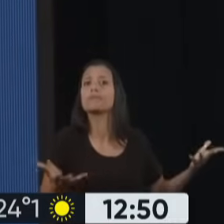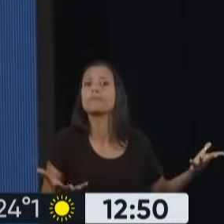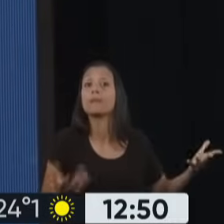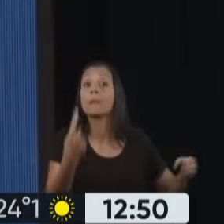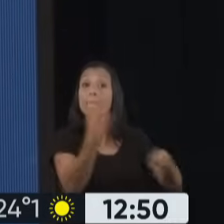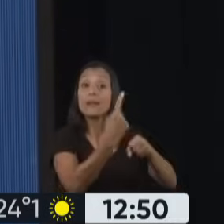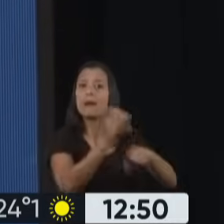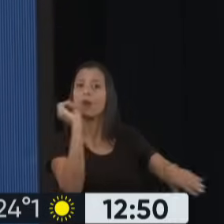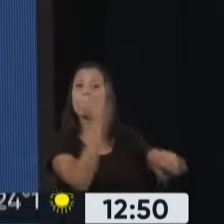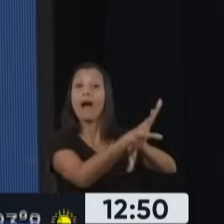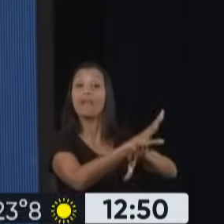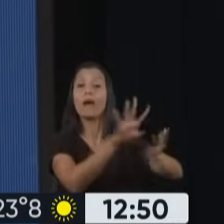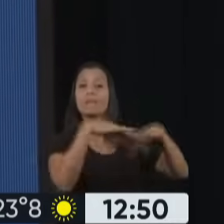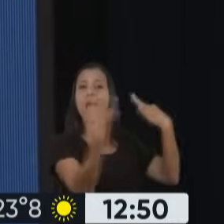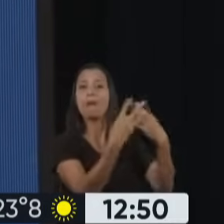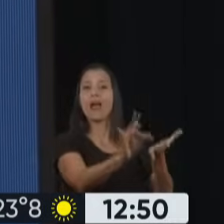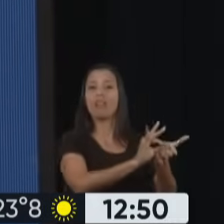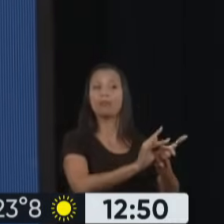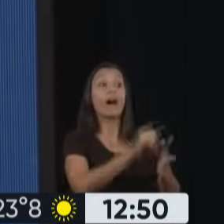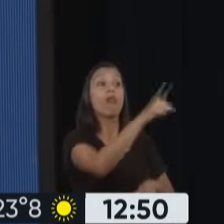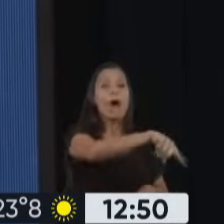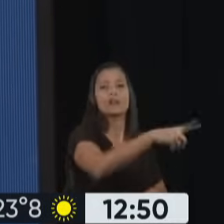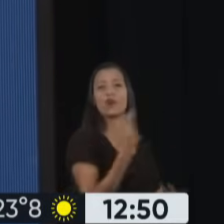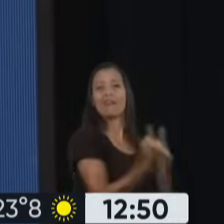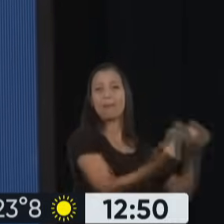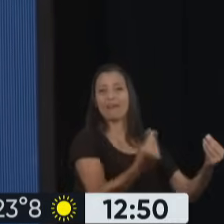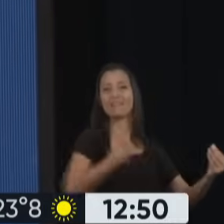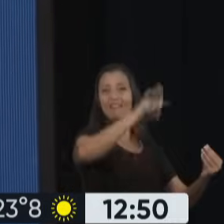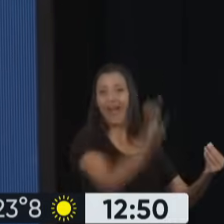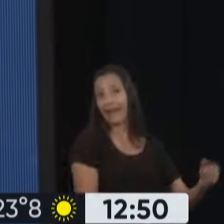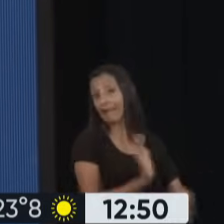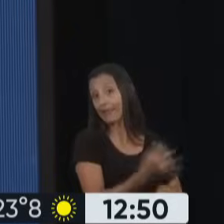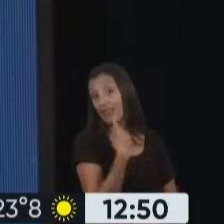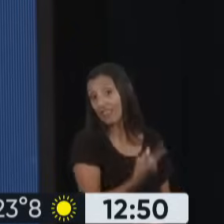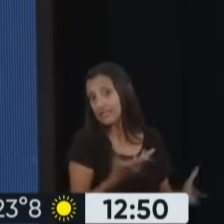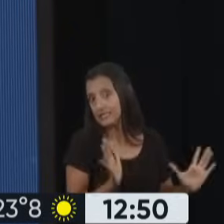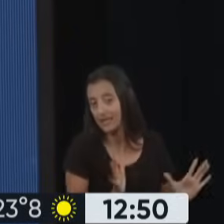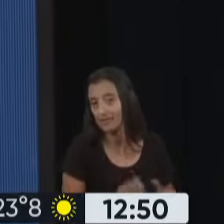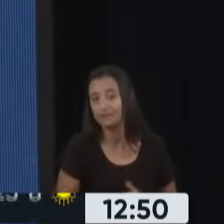la Cámara de Diputados porque son los representantes del pueblo. Supongamos.